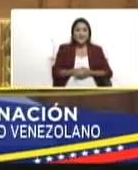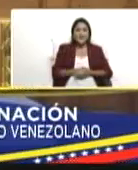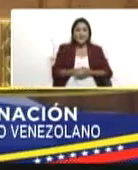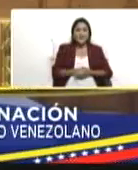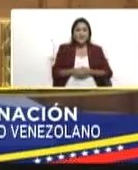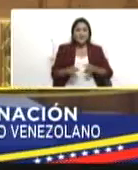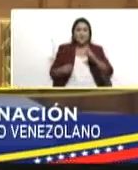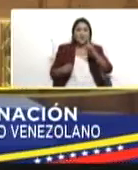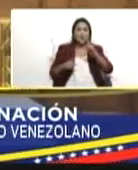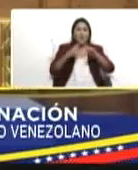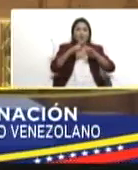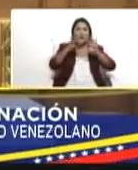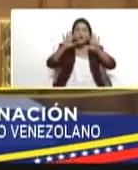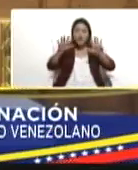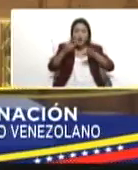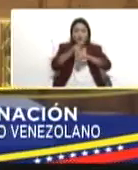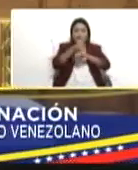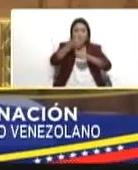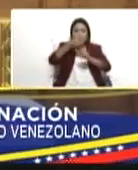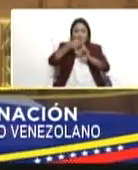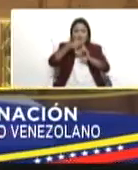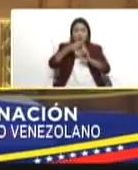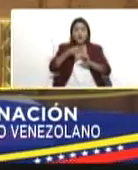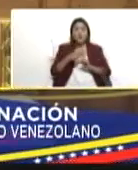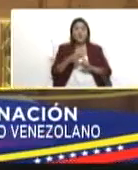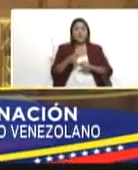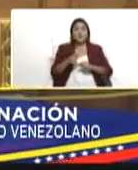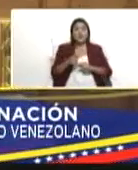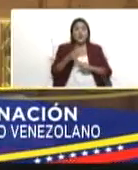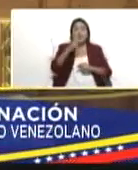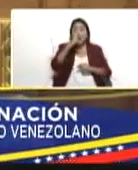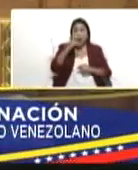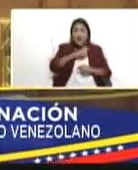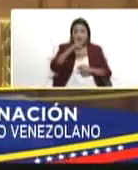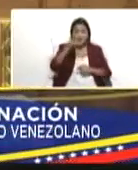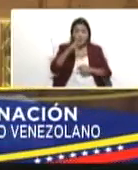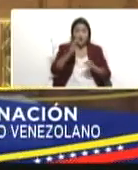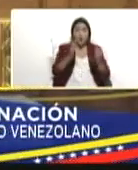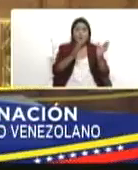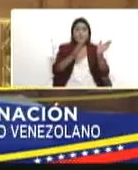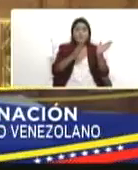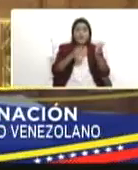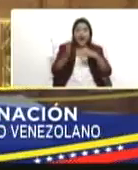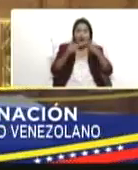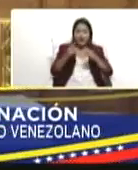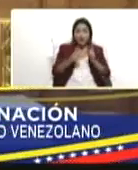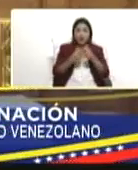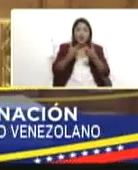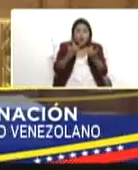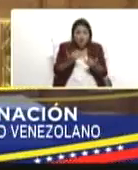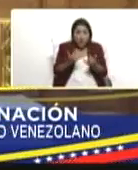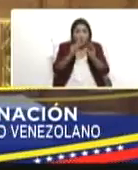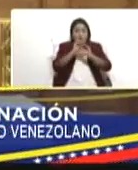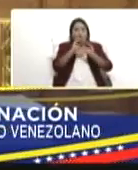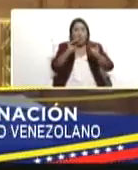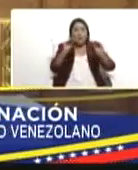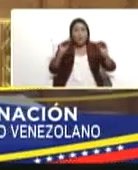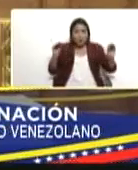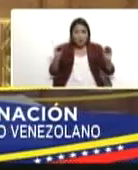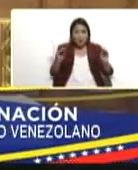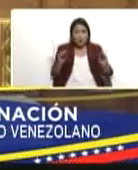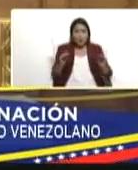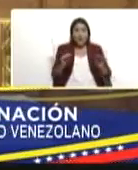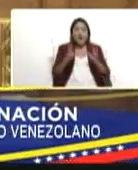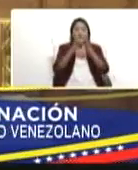de gobierno cumple 2 años ya en el mes de mayo y yo convoco a todos